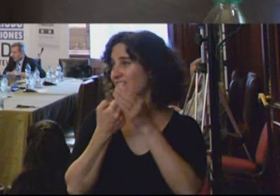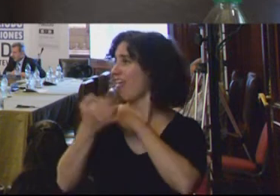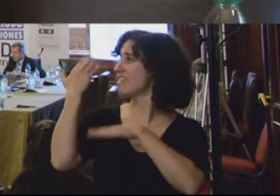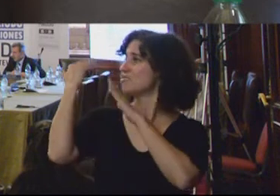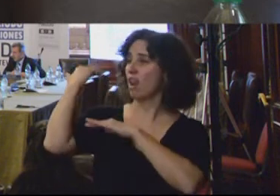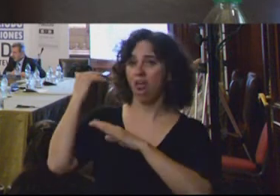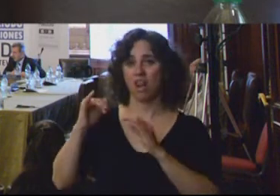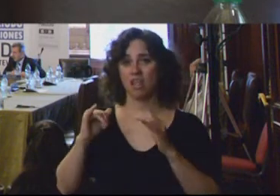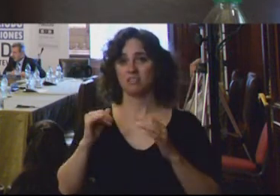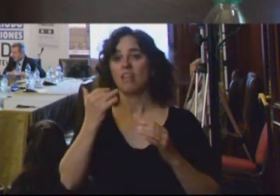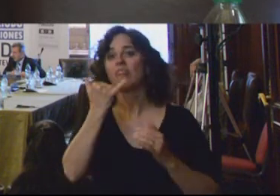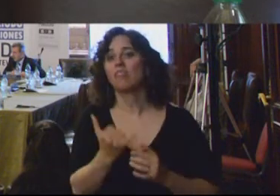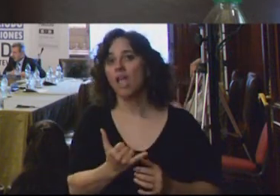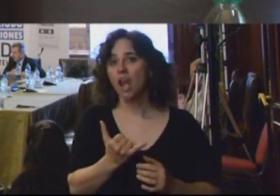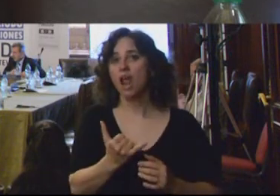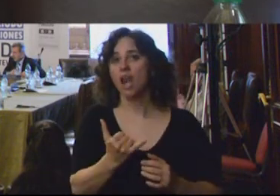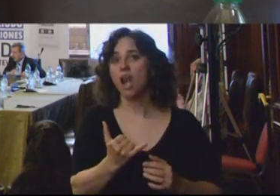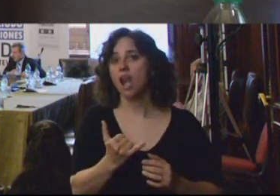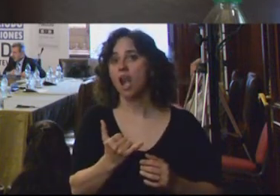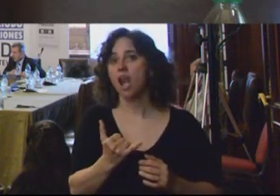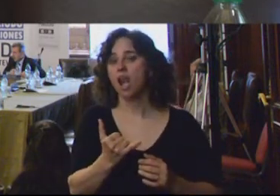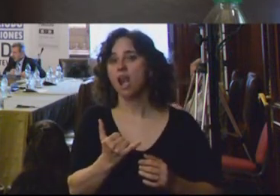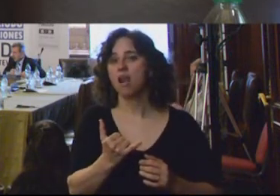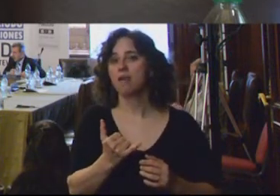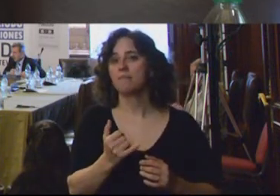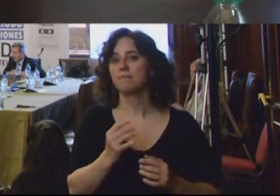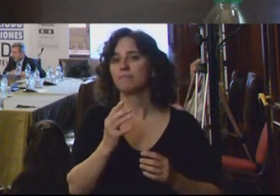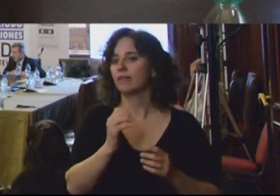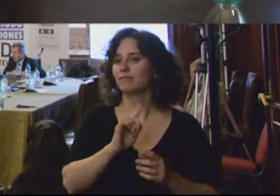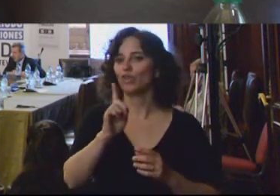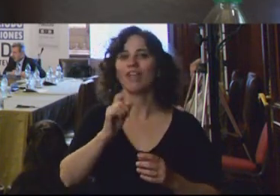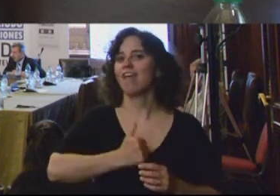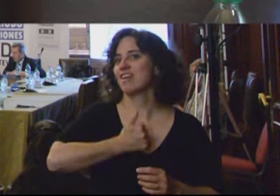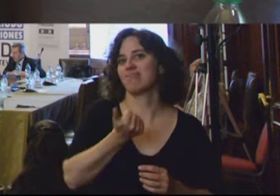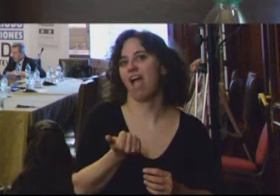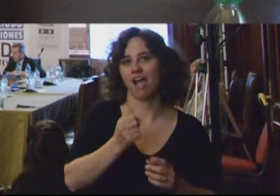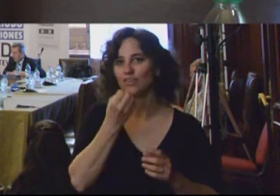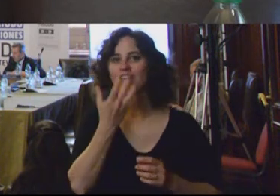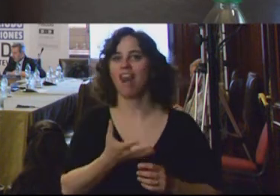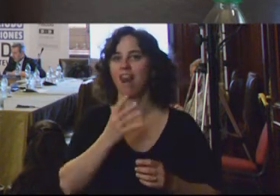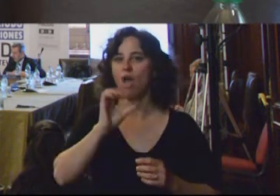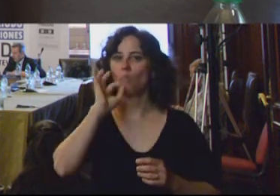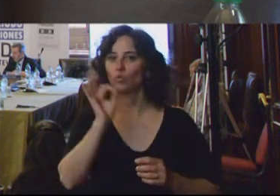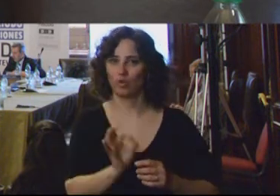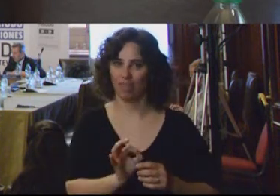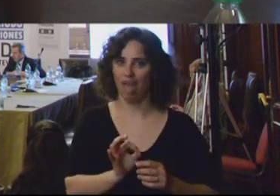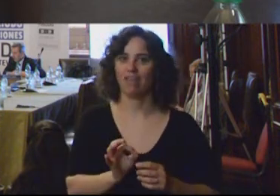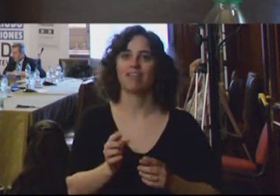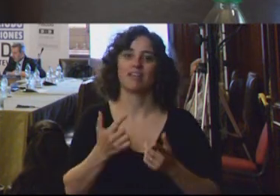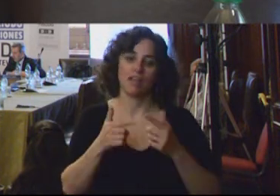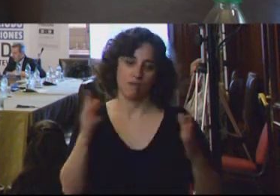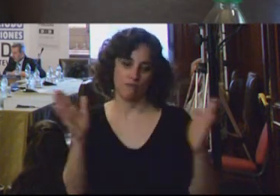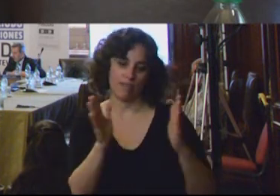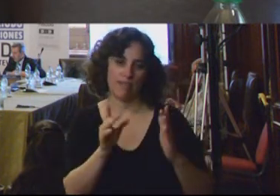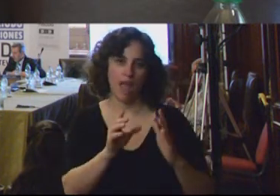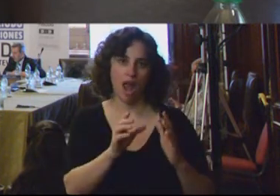actúan con una cierta desventaja frente a justamente los medios